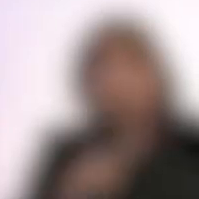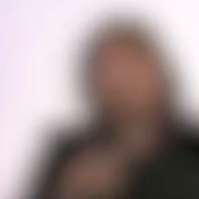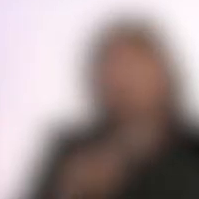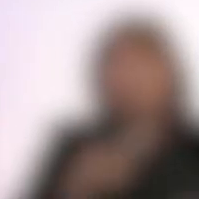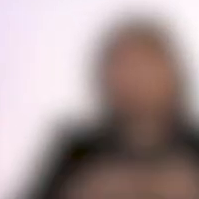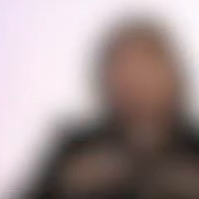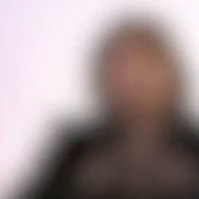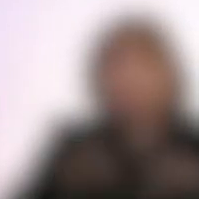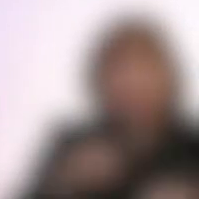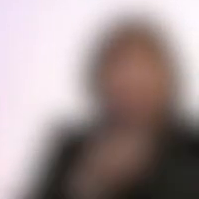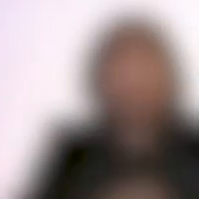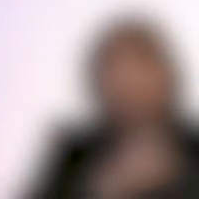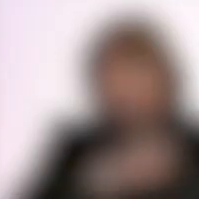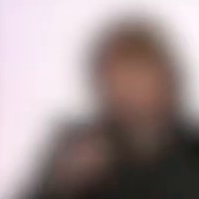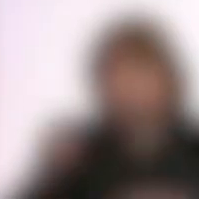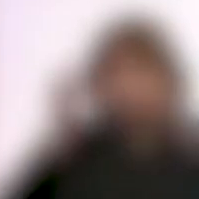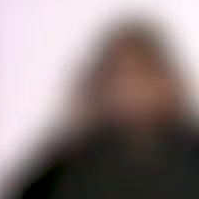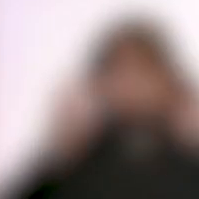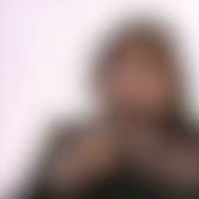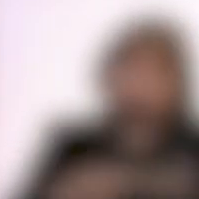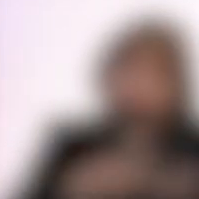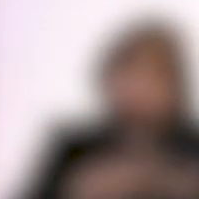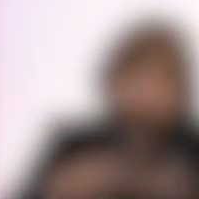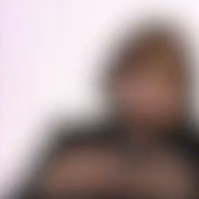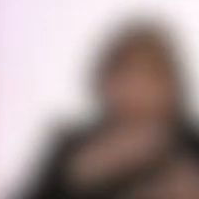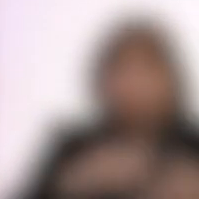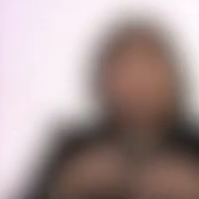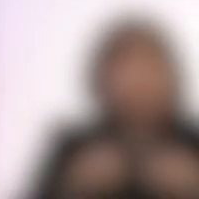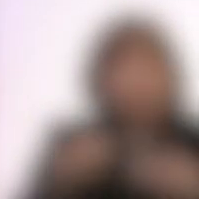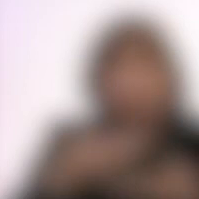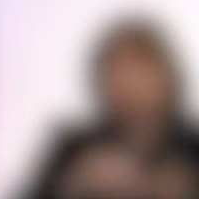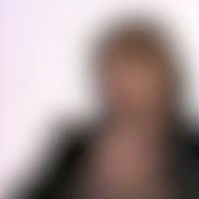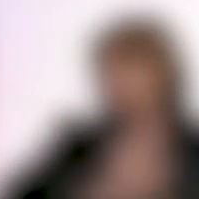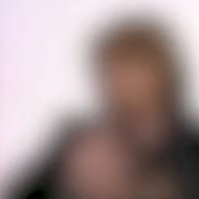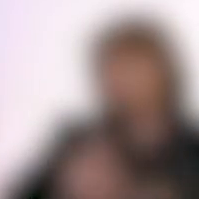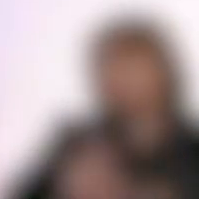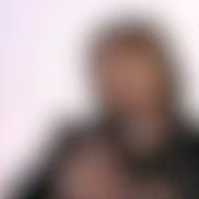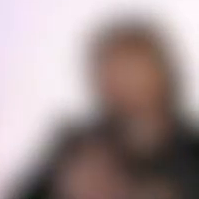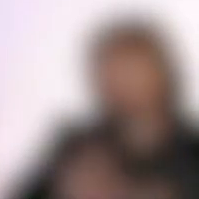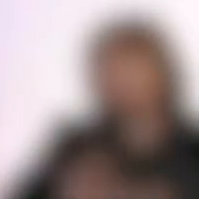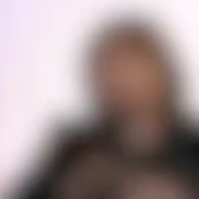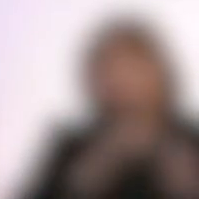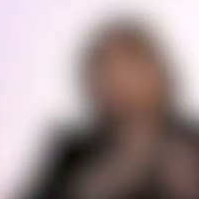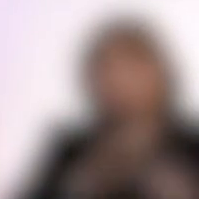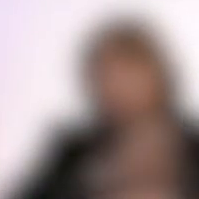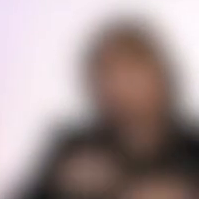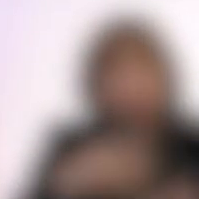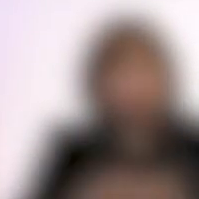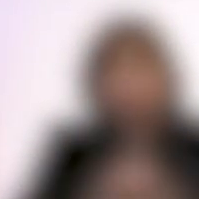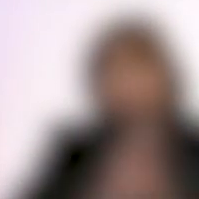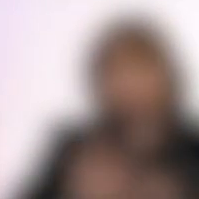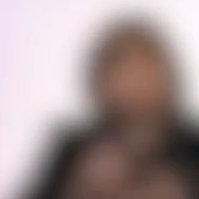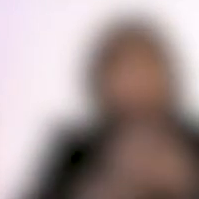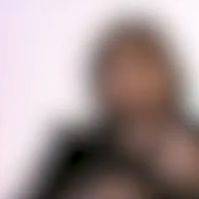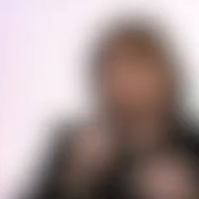la mesa directiva ha acordado por mayoría rechazar el plano de plano la